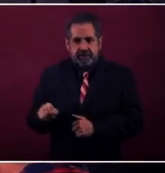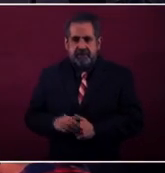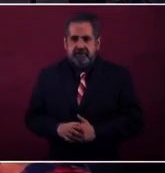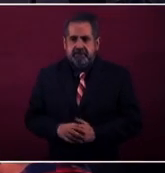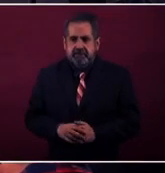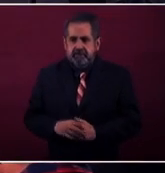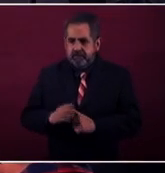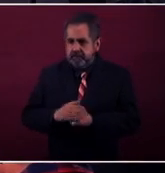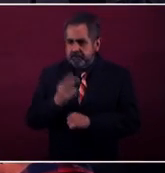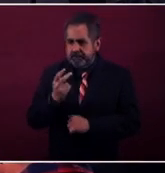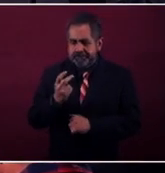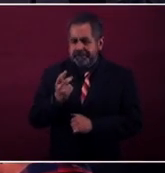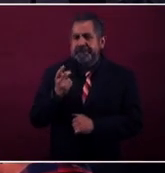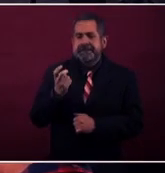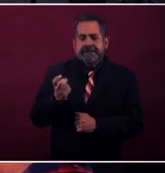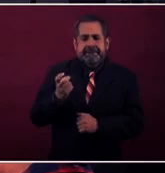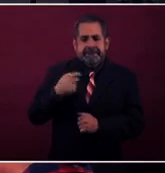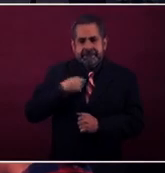Por eso